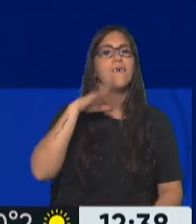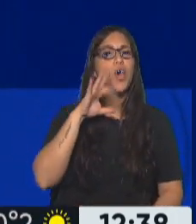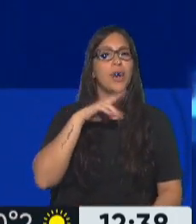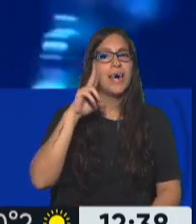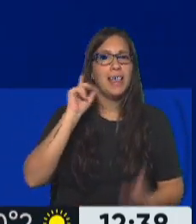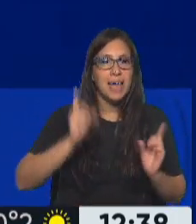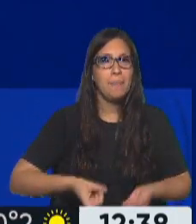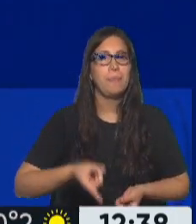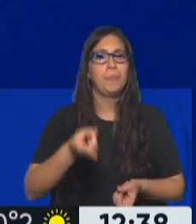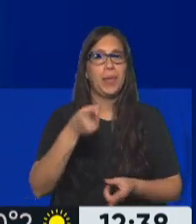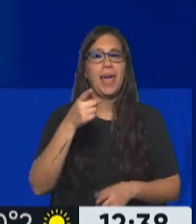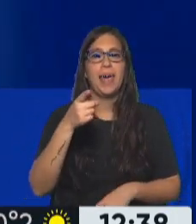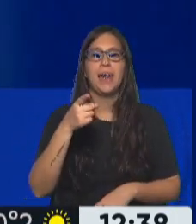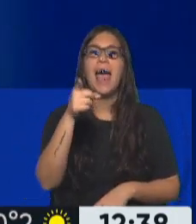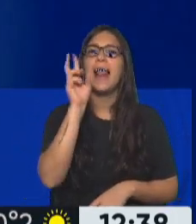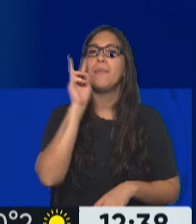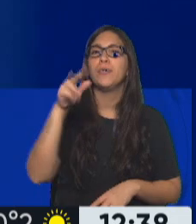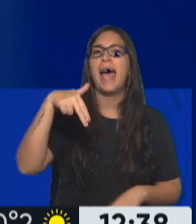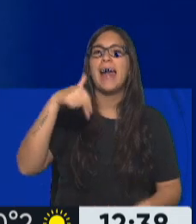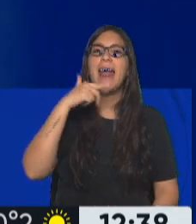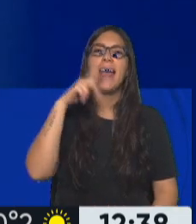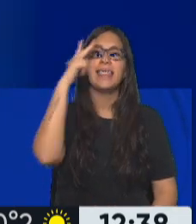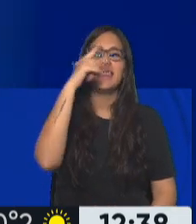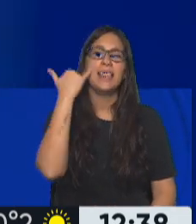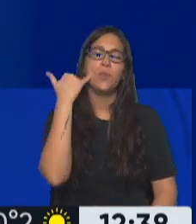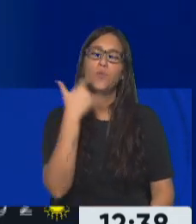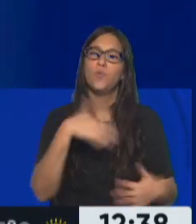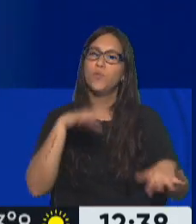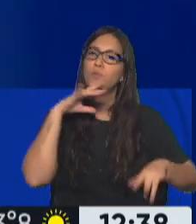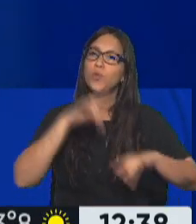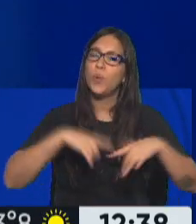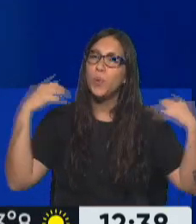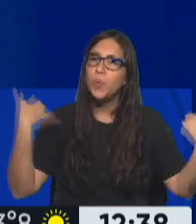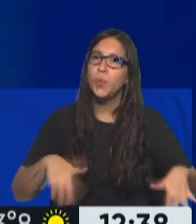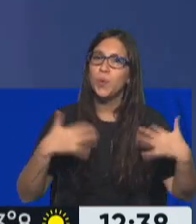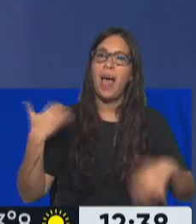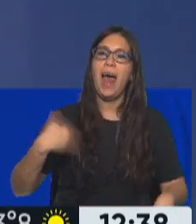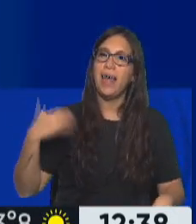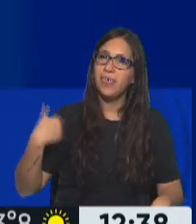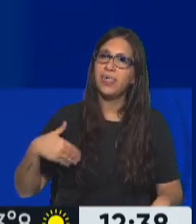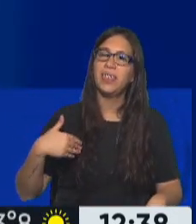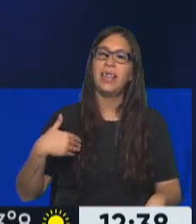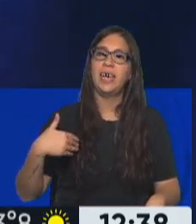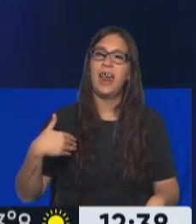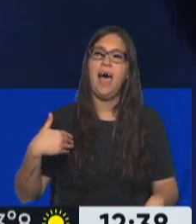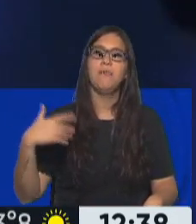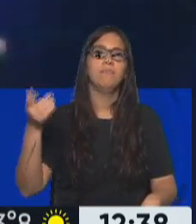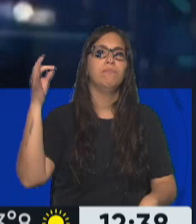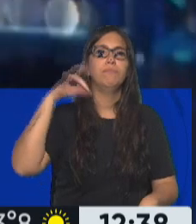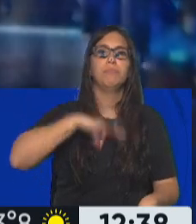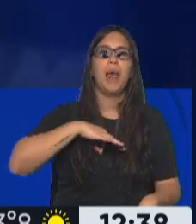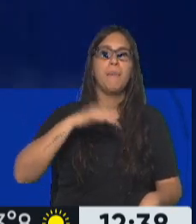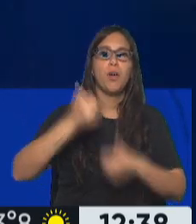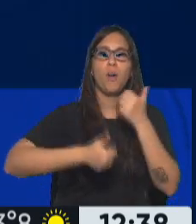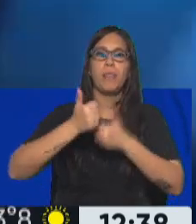claro, en la fecha, por supuesto. Y ahí la vemos a Nati Peluso, gran número en estos días, por supuesto, una argentina que ha recibido nominaciones en Latin